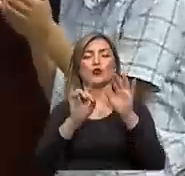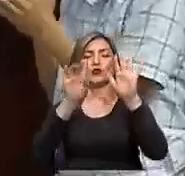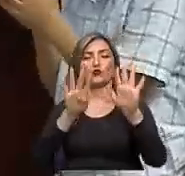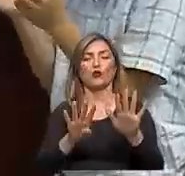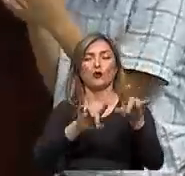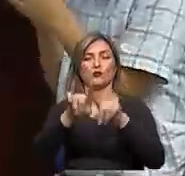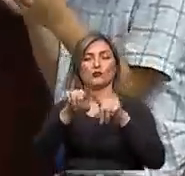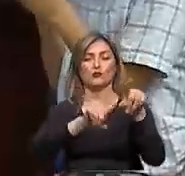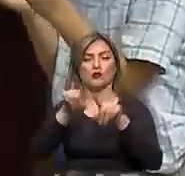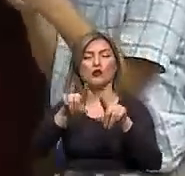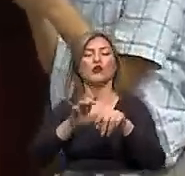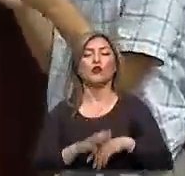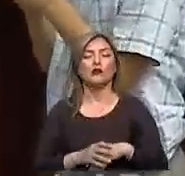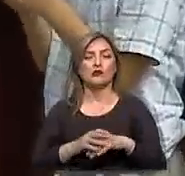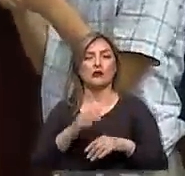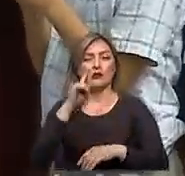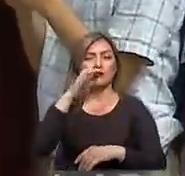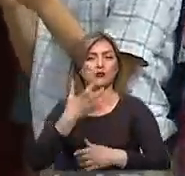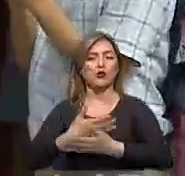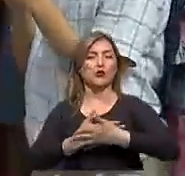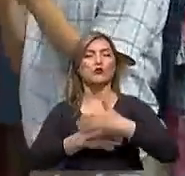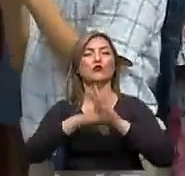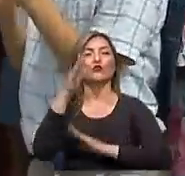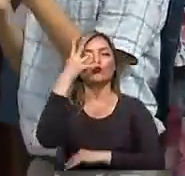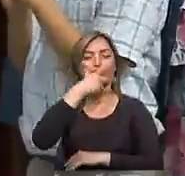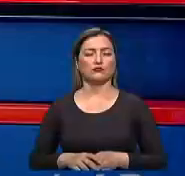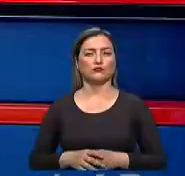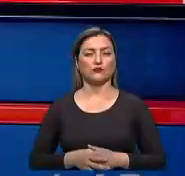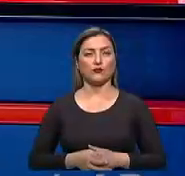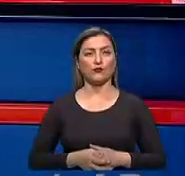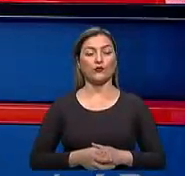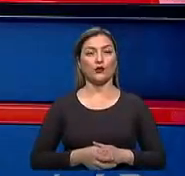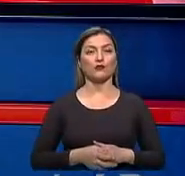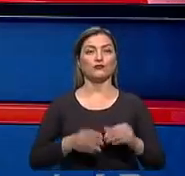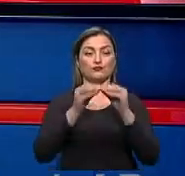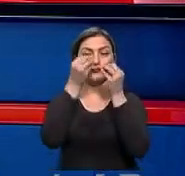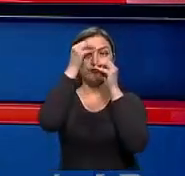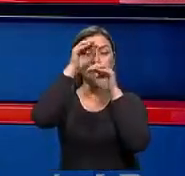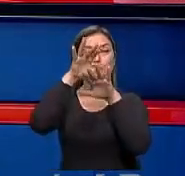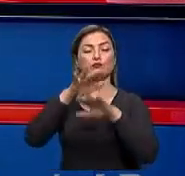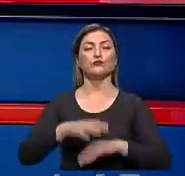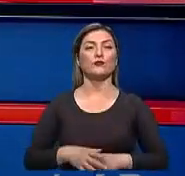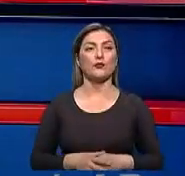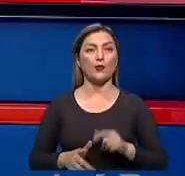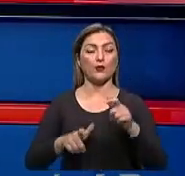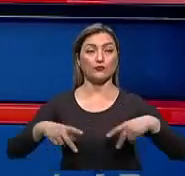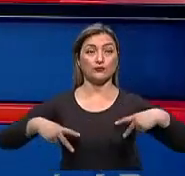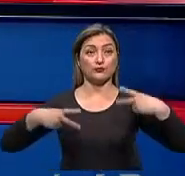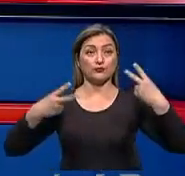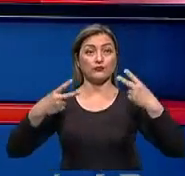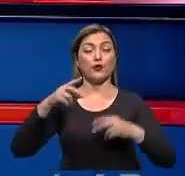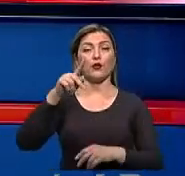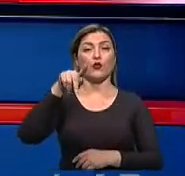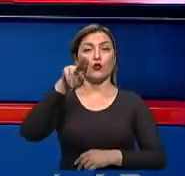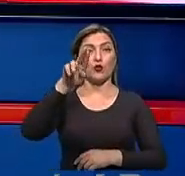del concurso La Guagua Más Linda. Estefany Paz, 24 horas. Ya estamos de regreso para contarles que moradores de la Loma de